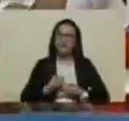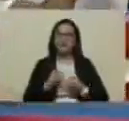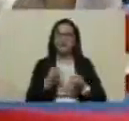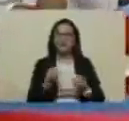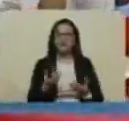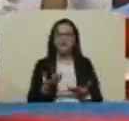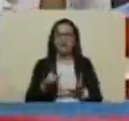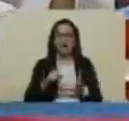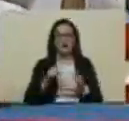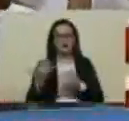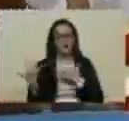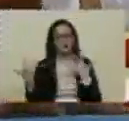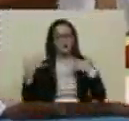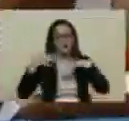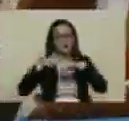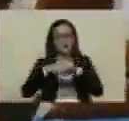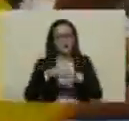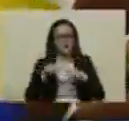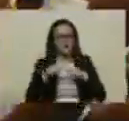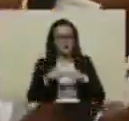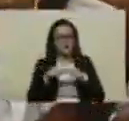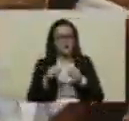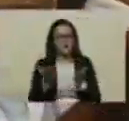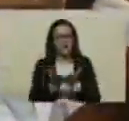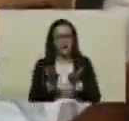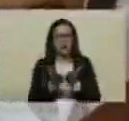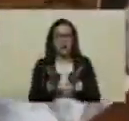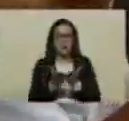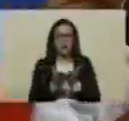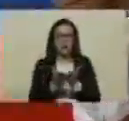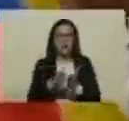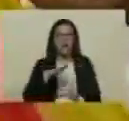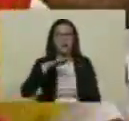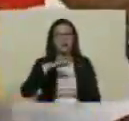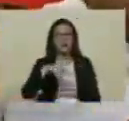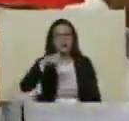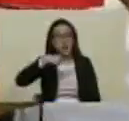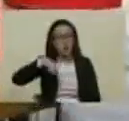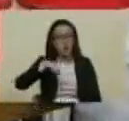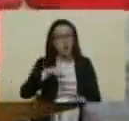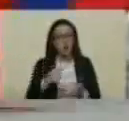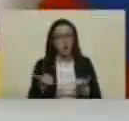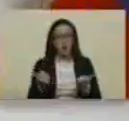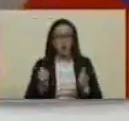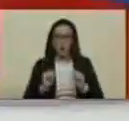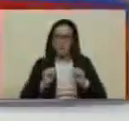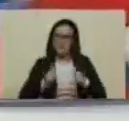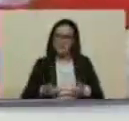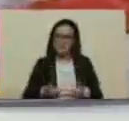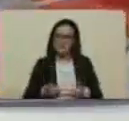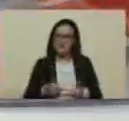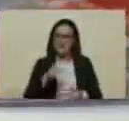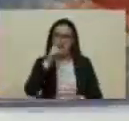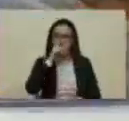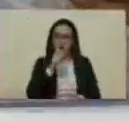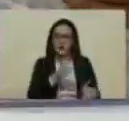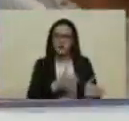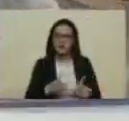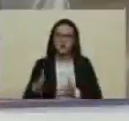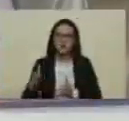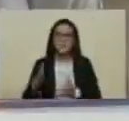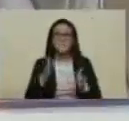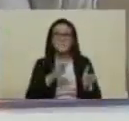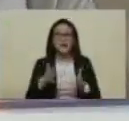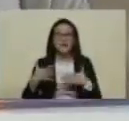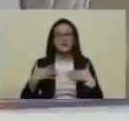la integración, la permanencia escolar, estamos comenzando justamente con el año escolar el plan